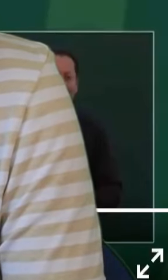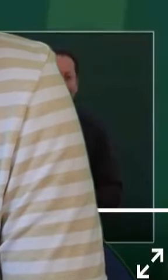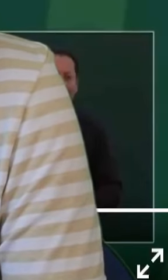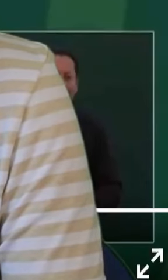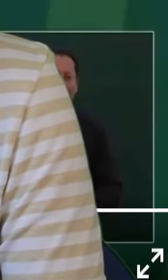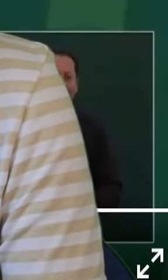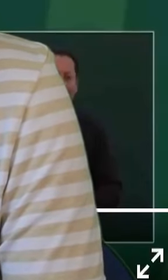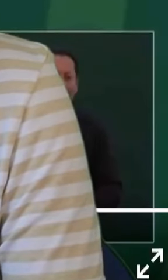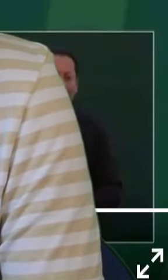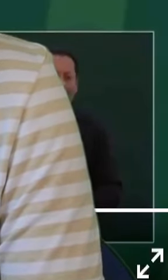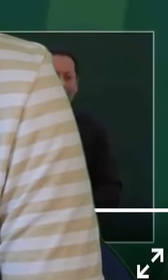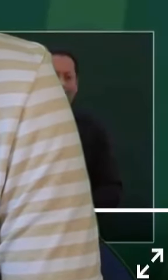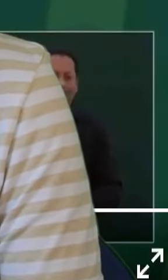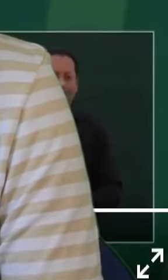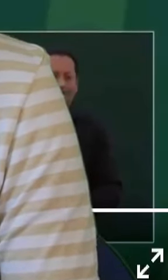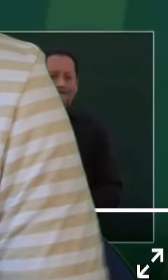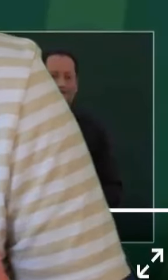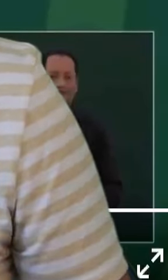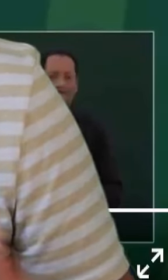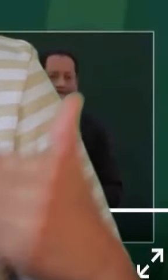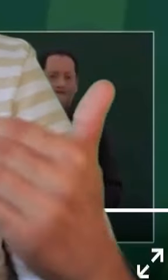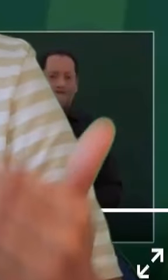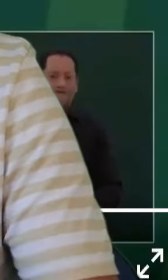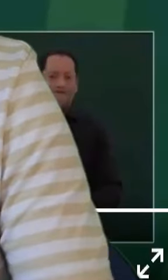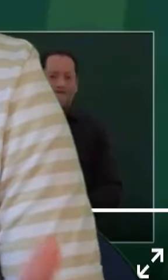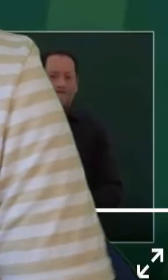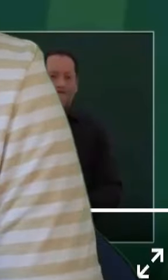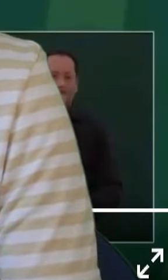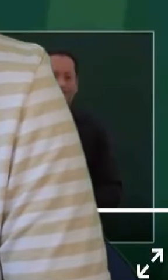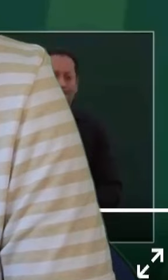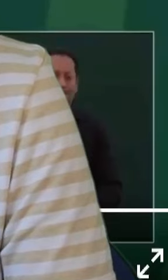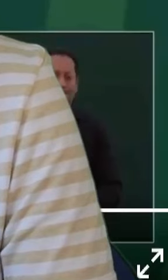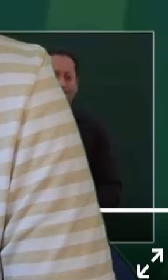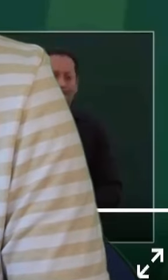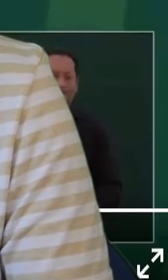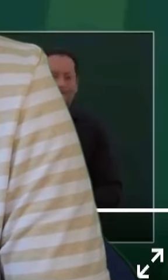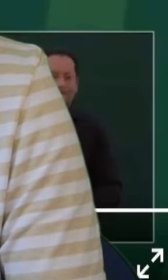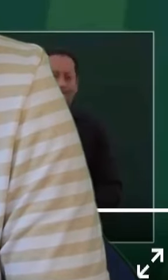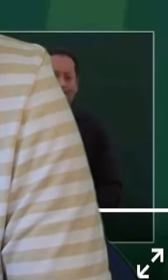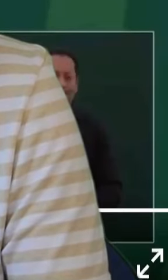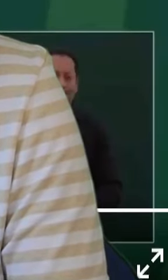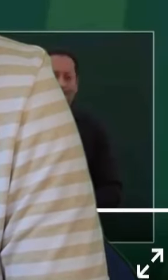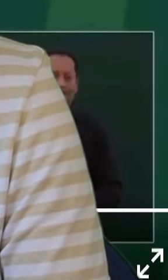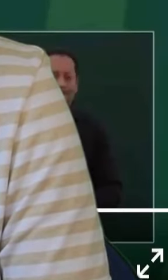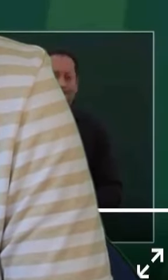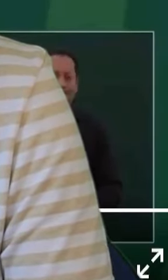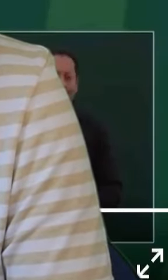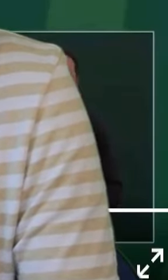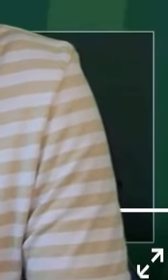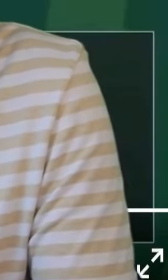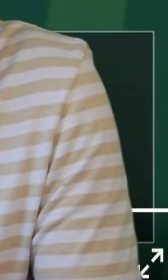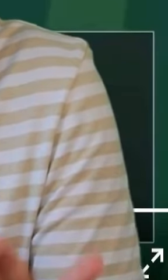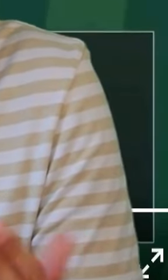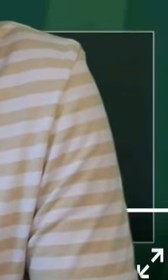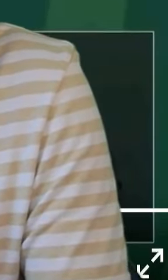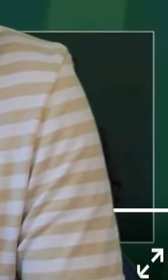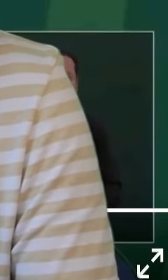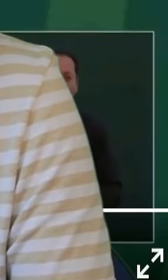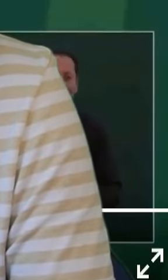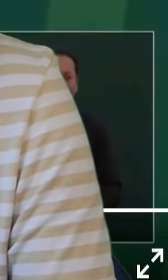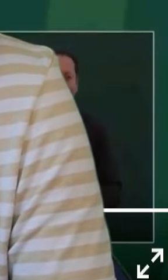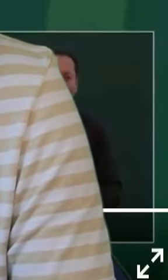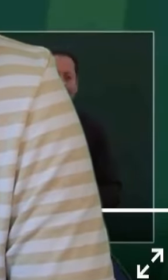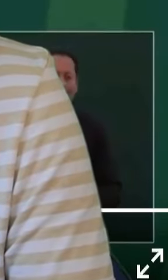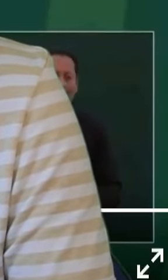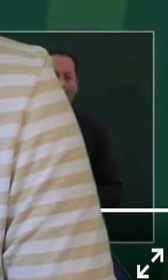tratar de ayudar desde luego a minar la gran ventaja que desde un inicio tiene Claudia sham y como pudimos ver